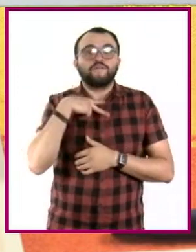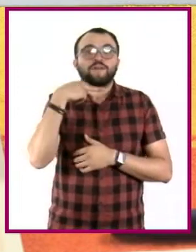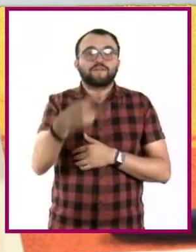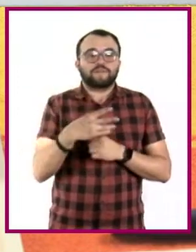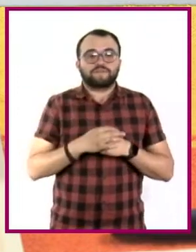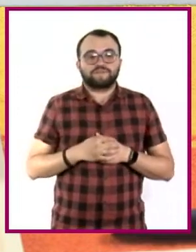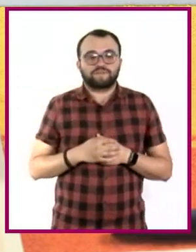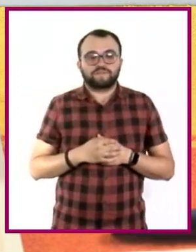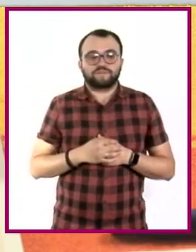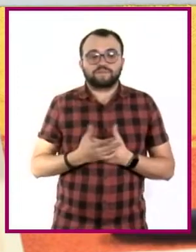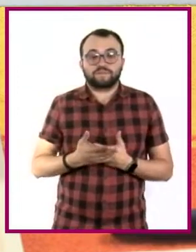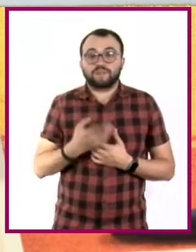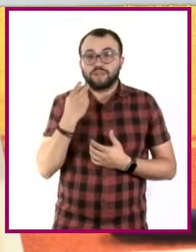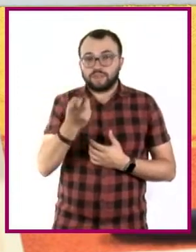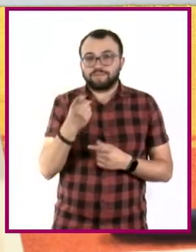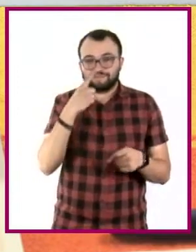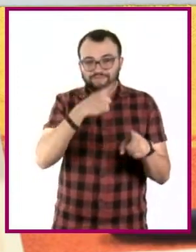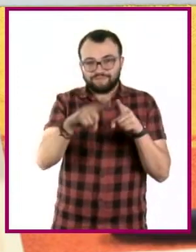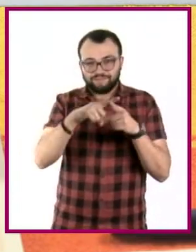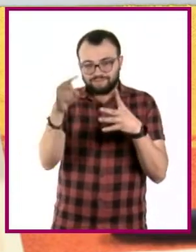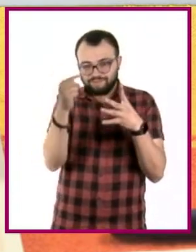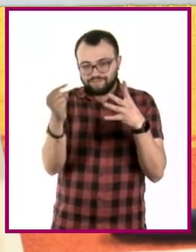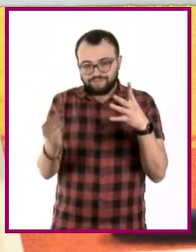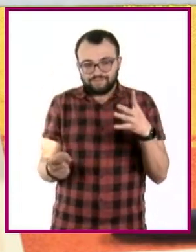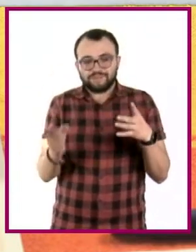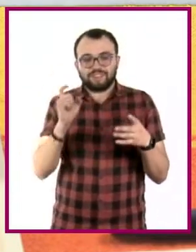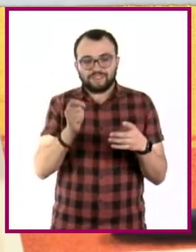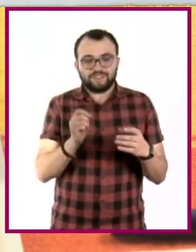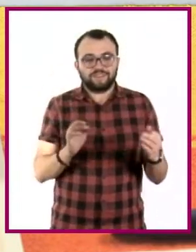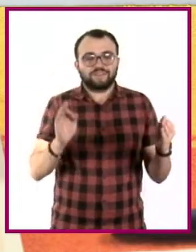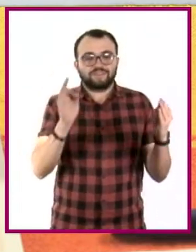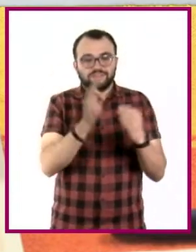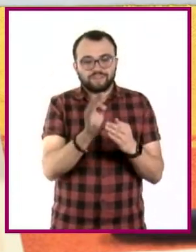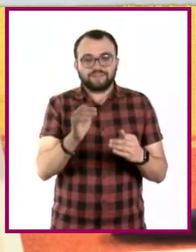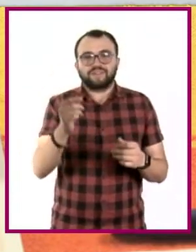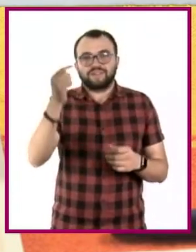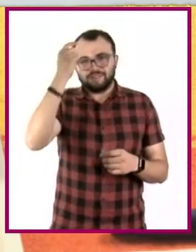de comunicación no verbal son la proxémica,